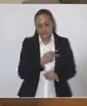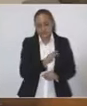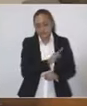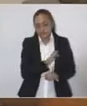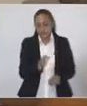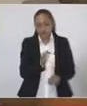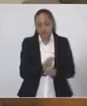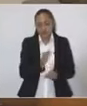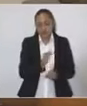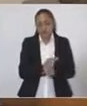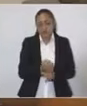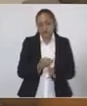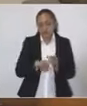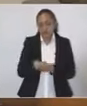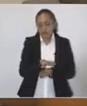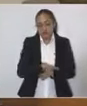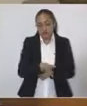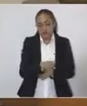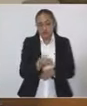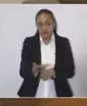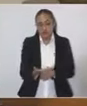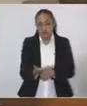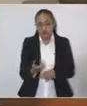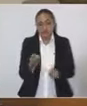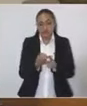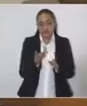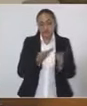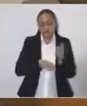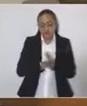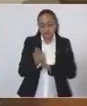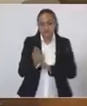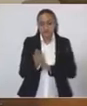propósito de apoyar a las